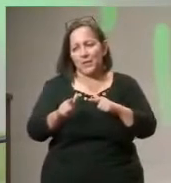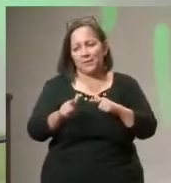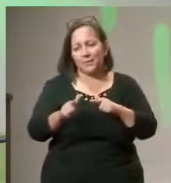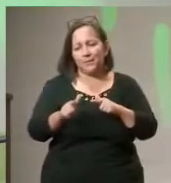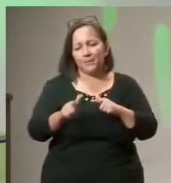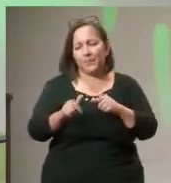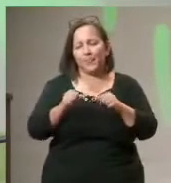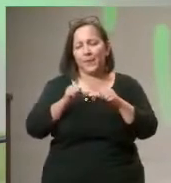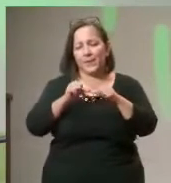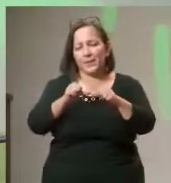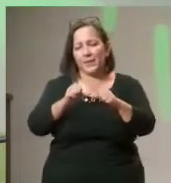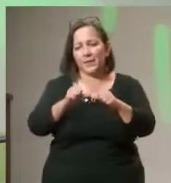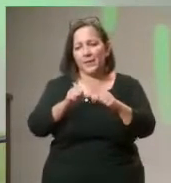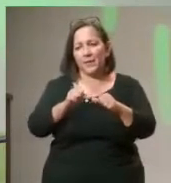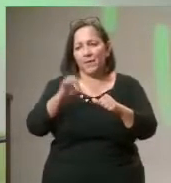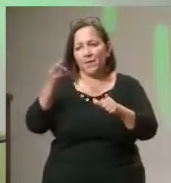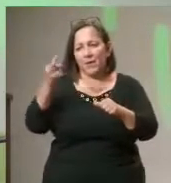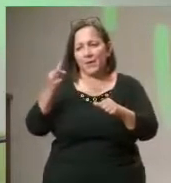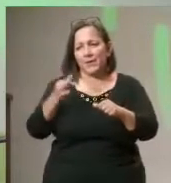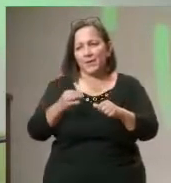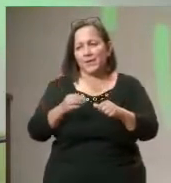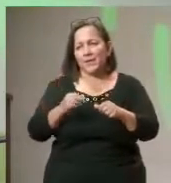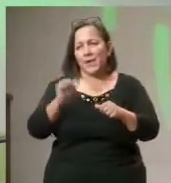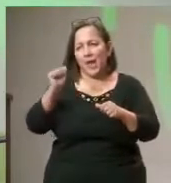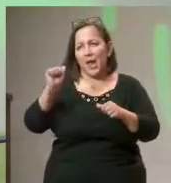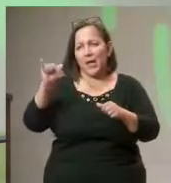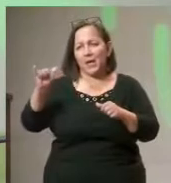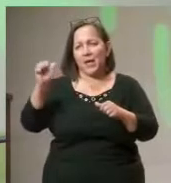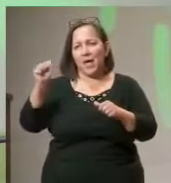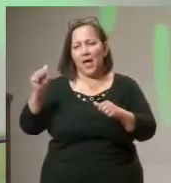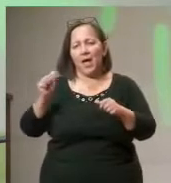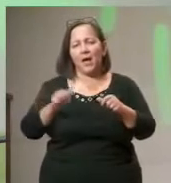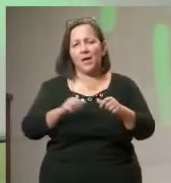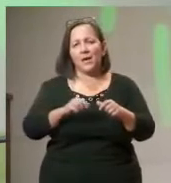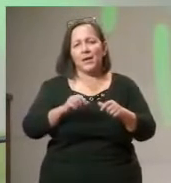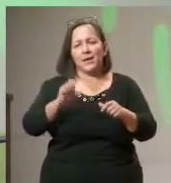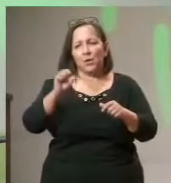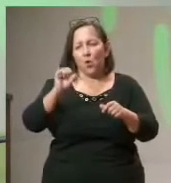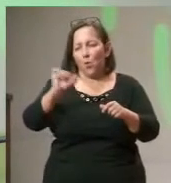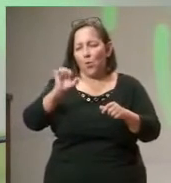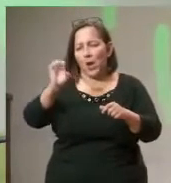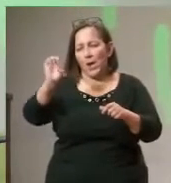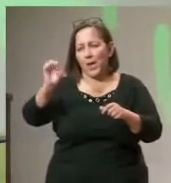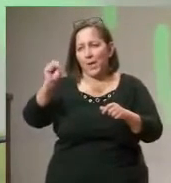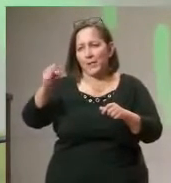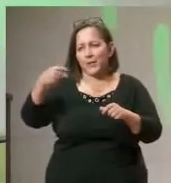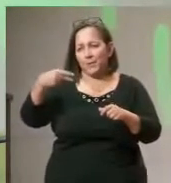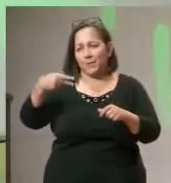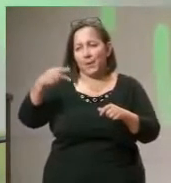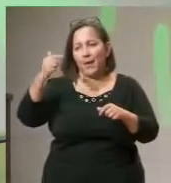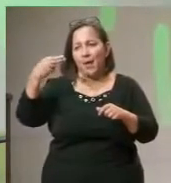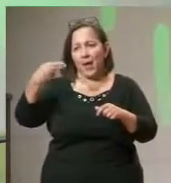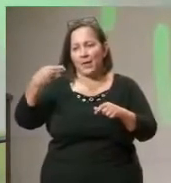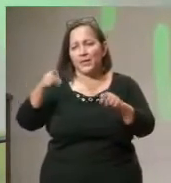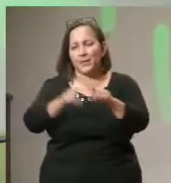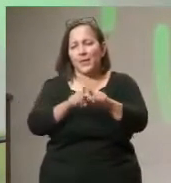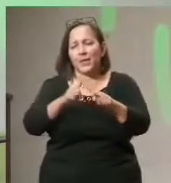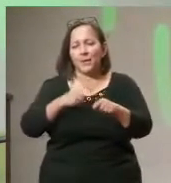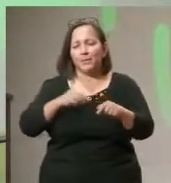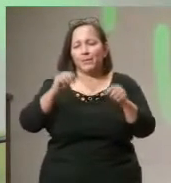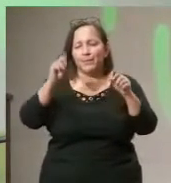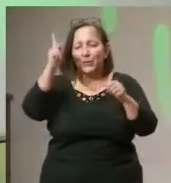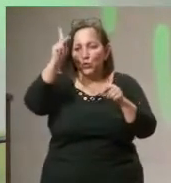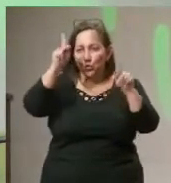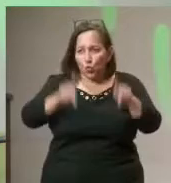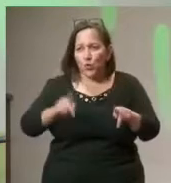las siguientes fases del proyecto de la AIA como el de la SPH, es muy importante que la gente tome conciencia y